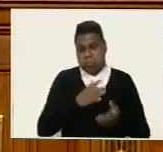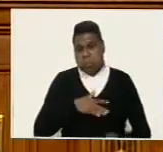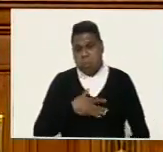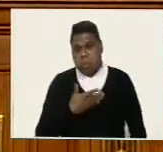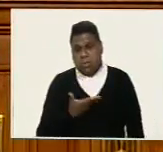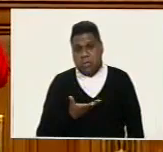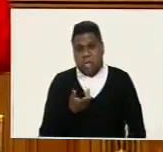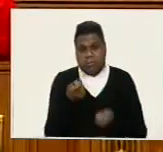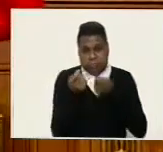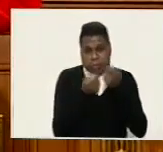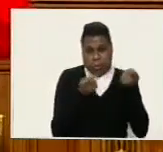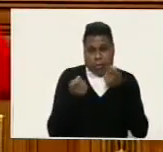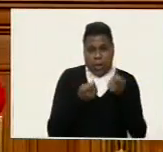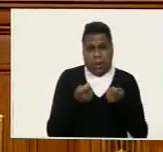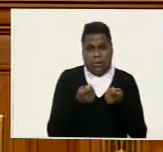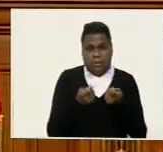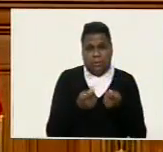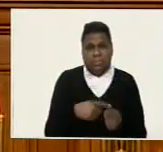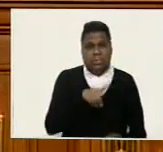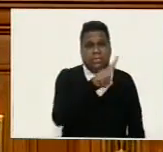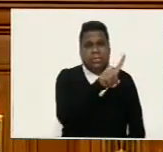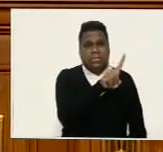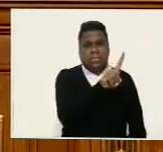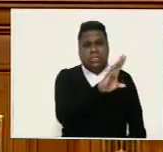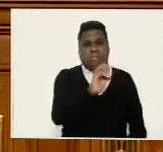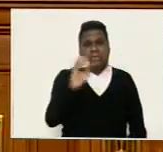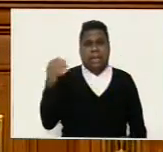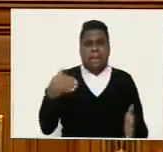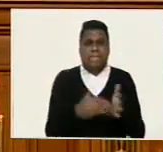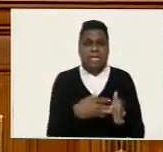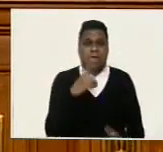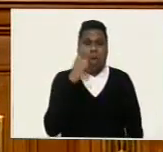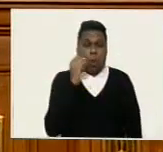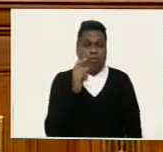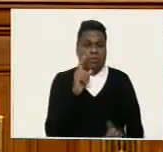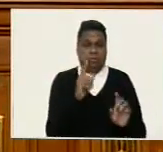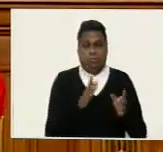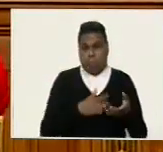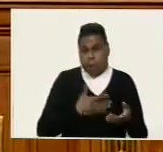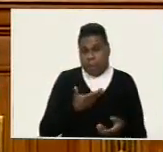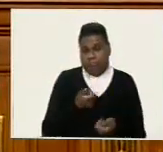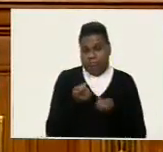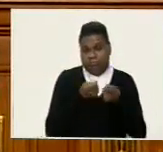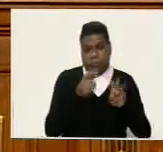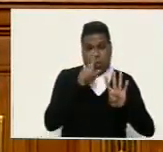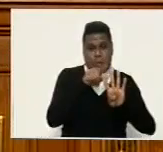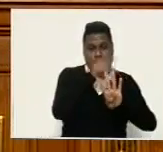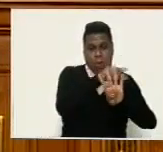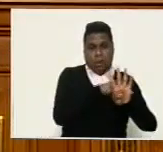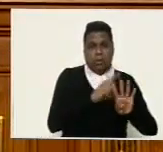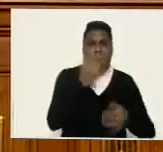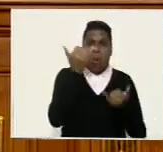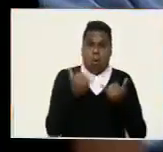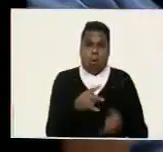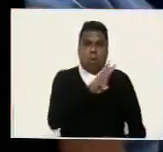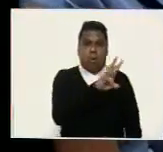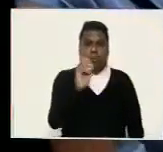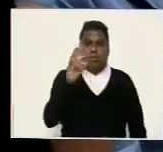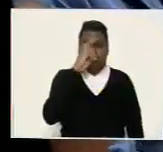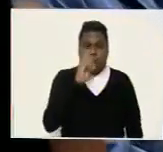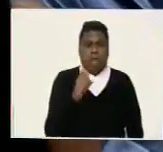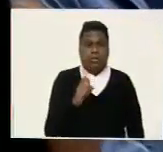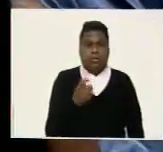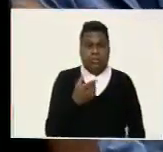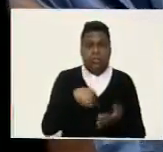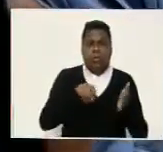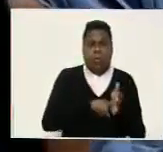de dominar a más de 100.000 hombres, o que se era capaz de dominar a más de 100.000 hombres. Hoy, 200 años después, siguen estando